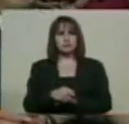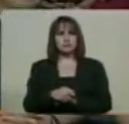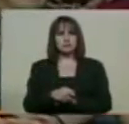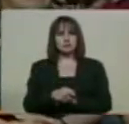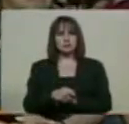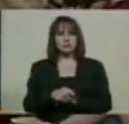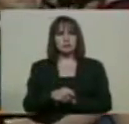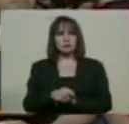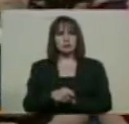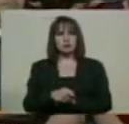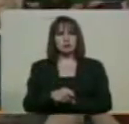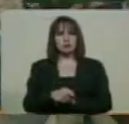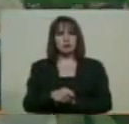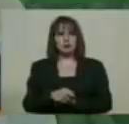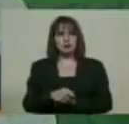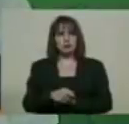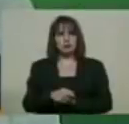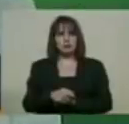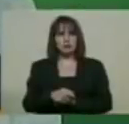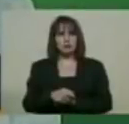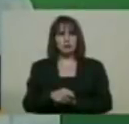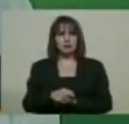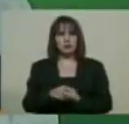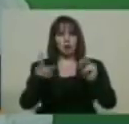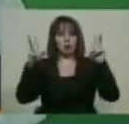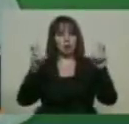para la nueva etapa